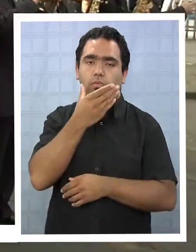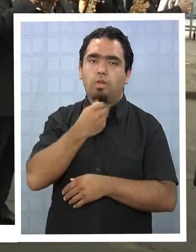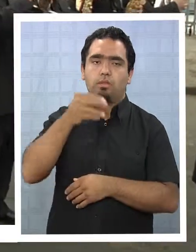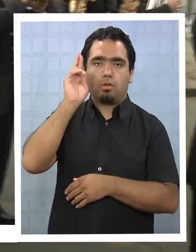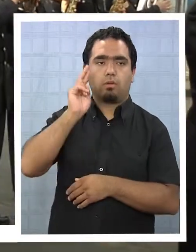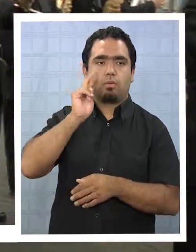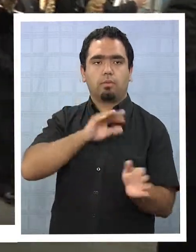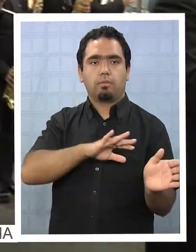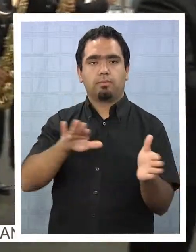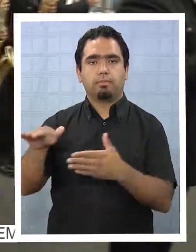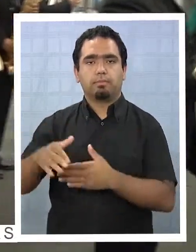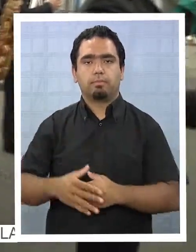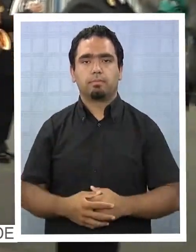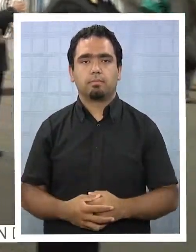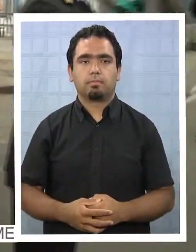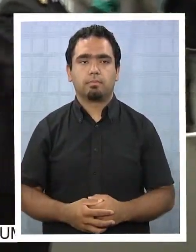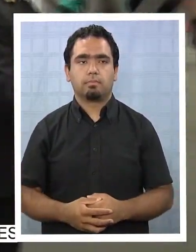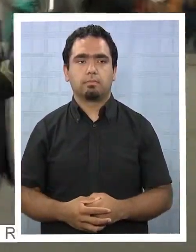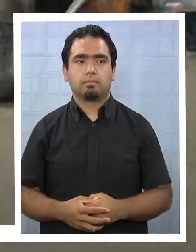lindo.